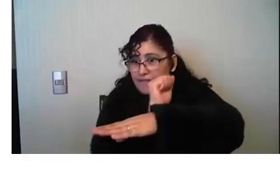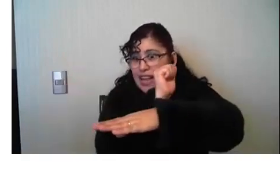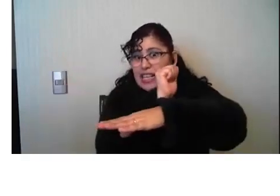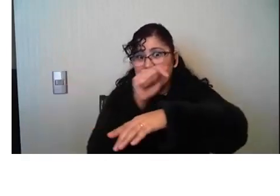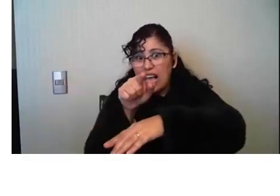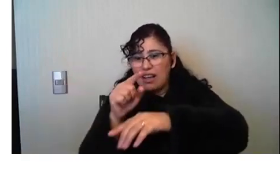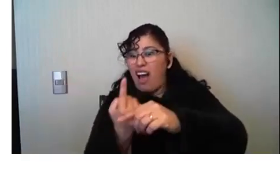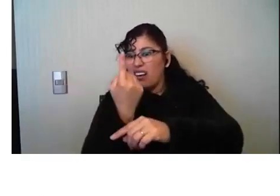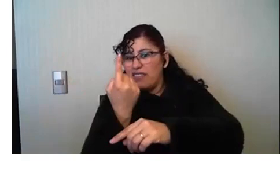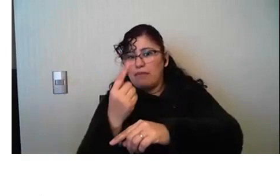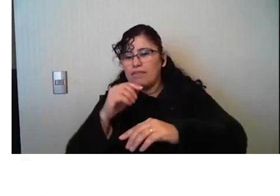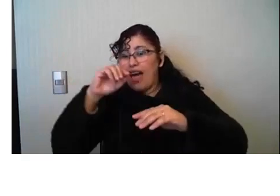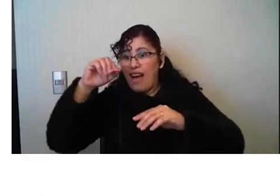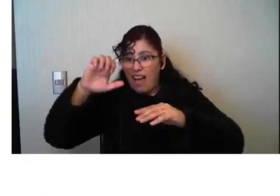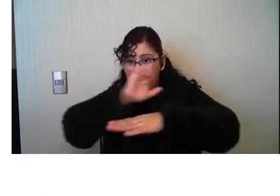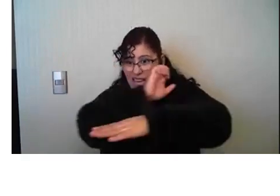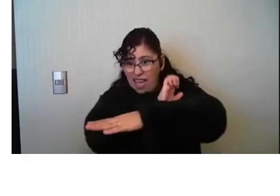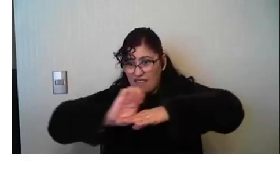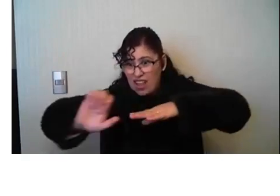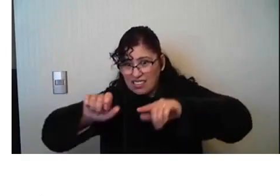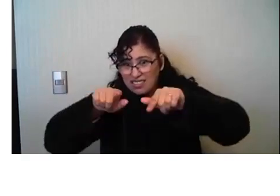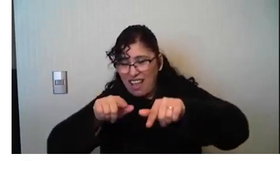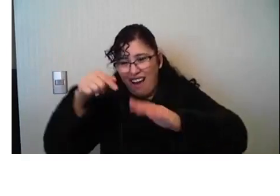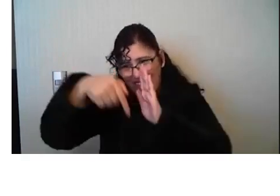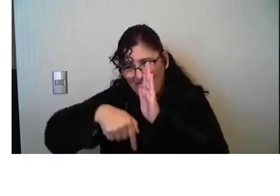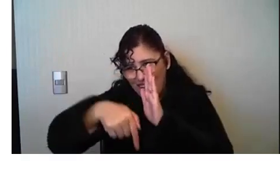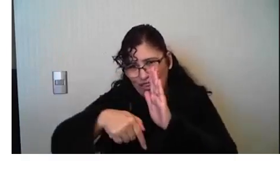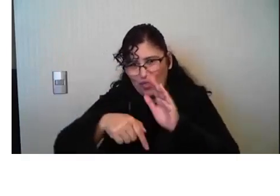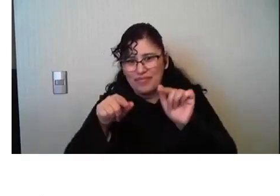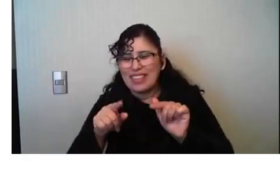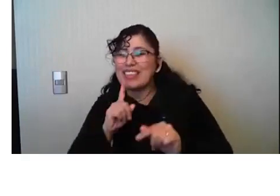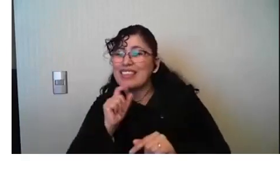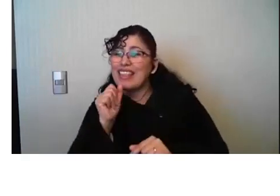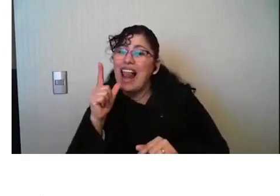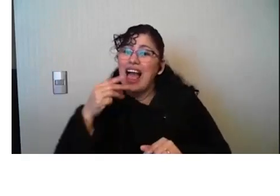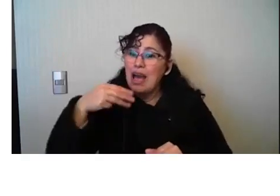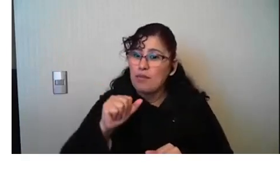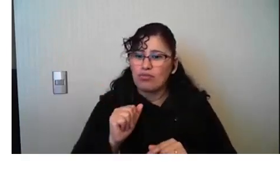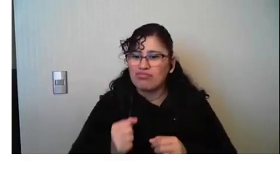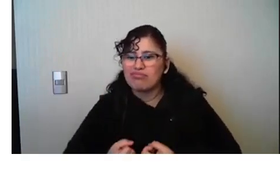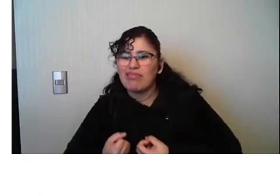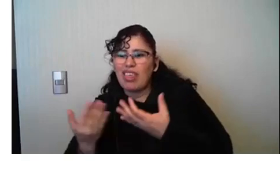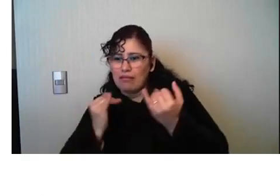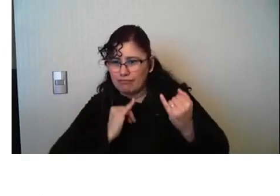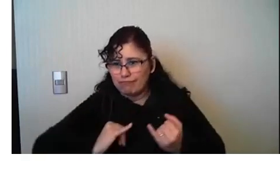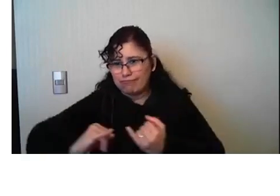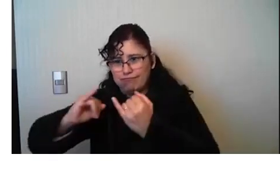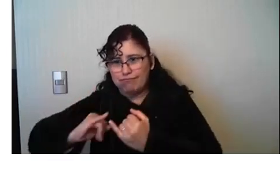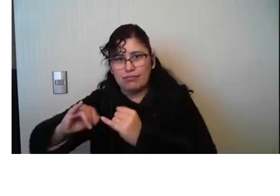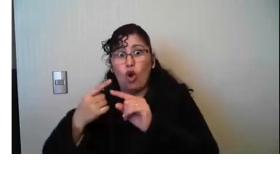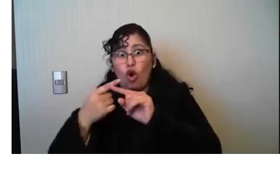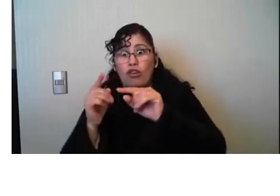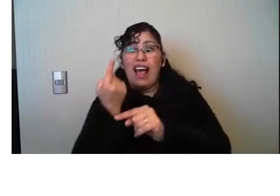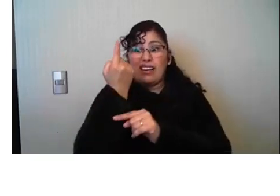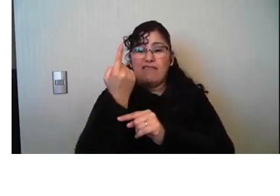de acá son eferencias que emite el tálamo hacia otra estructura. Como nos interesa a nosotros el cerebelo,